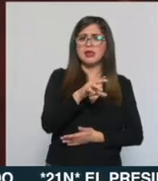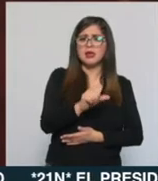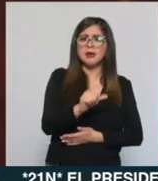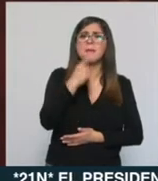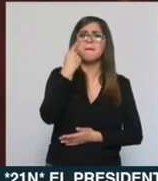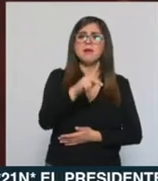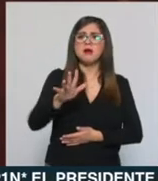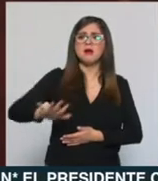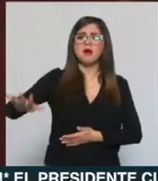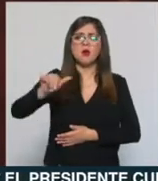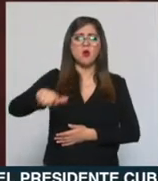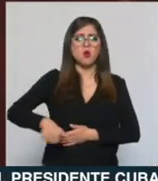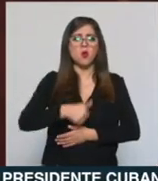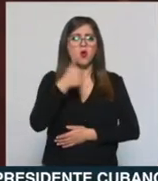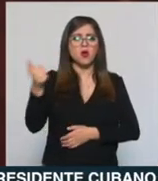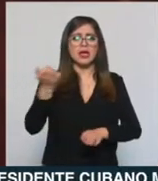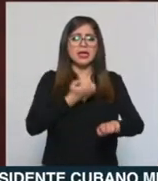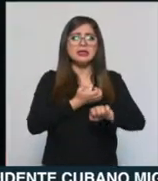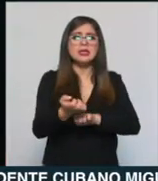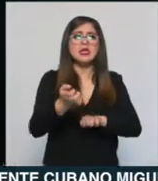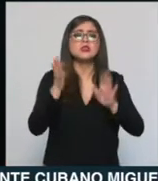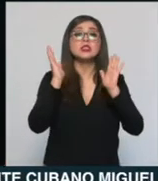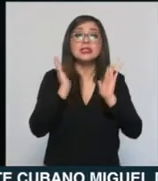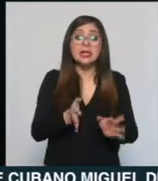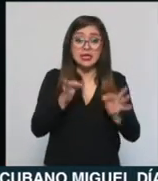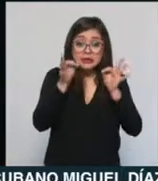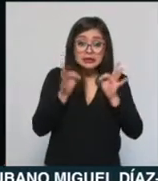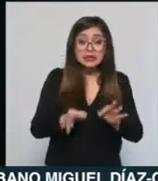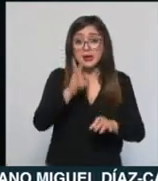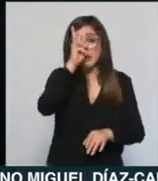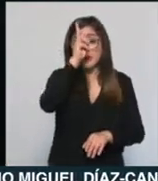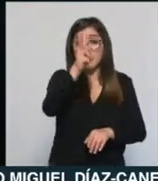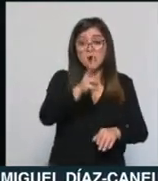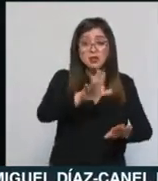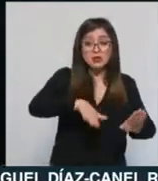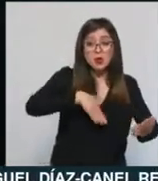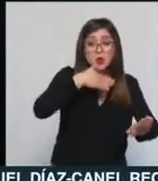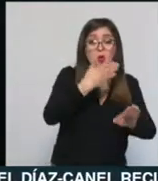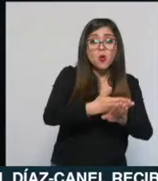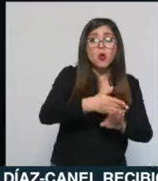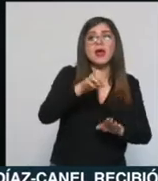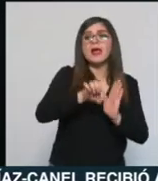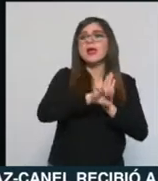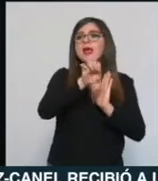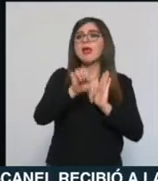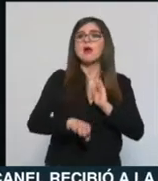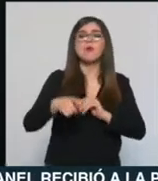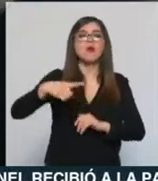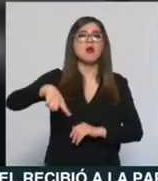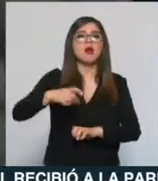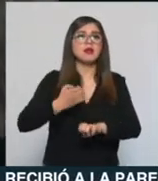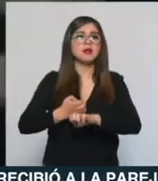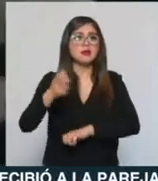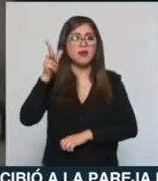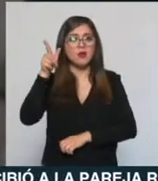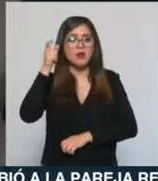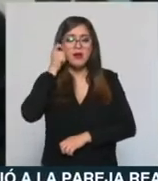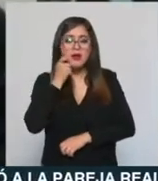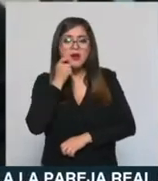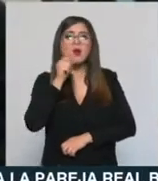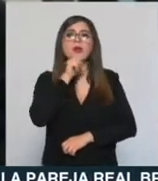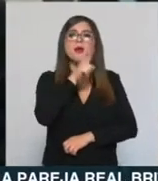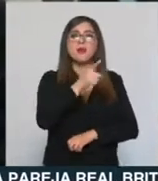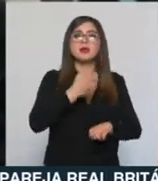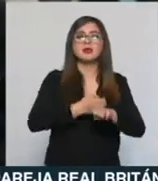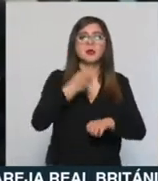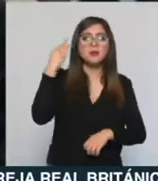estados donde ya hay una violencia implícita, ya hay una violencia como en el estado de Guerrero, en el estado de Michoacán, en